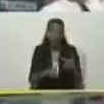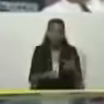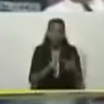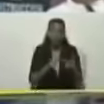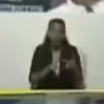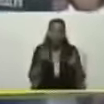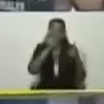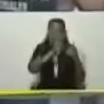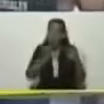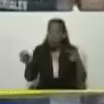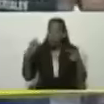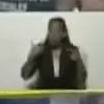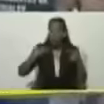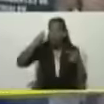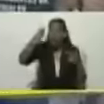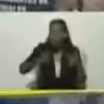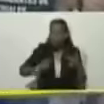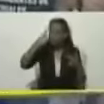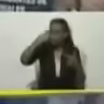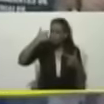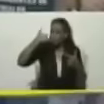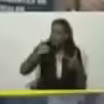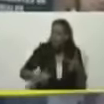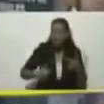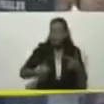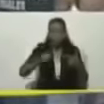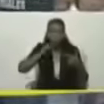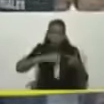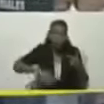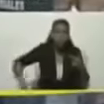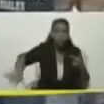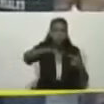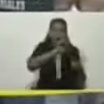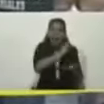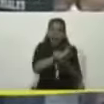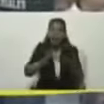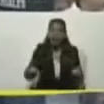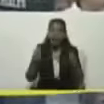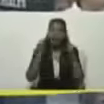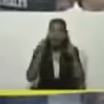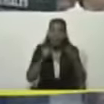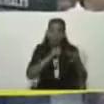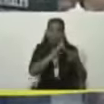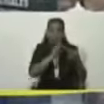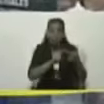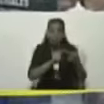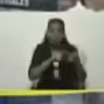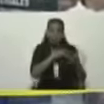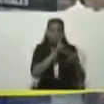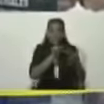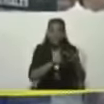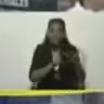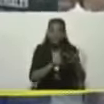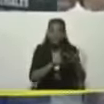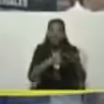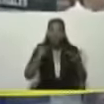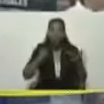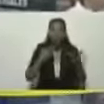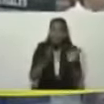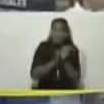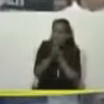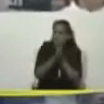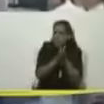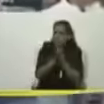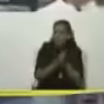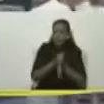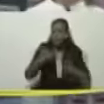con educación de calidad extendida, gratuita y de calidad, que con